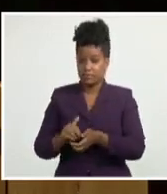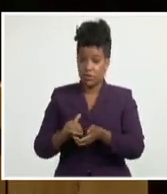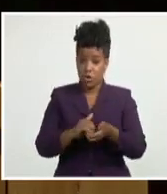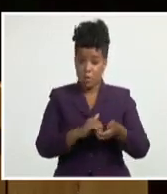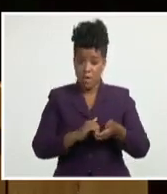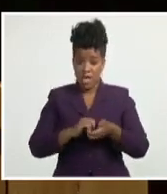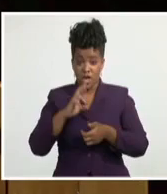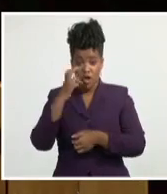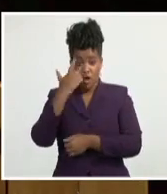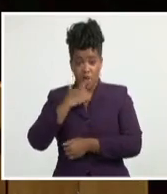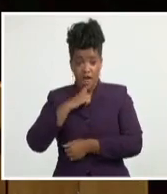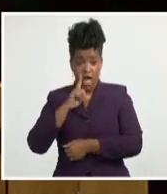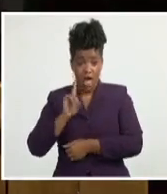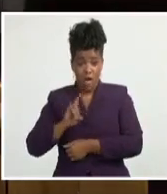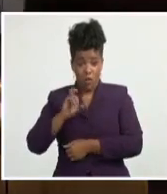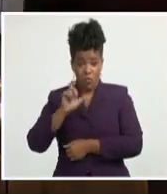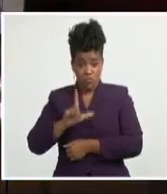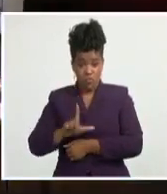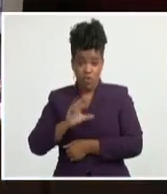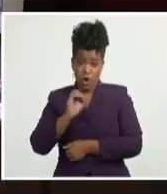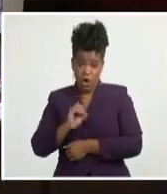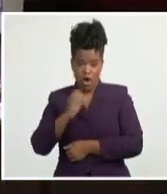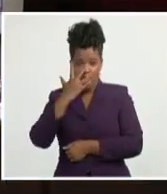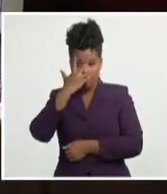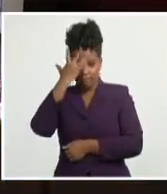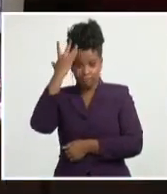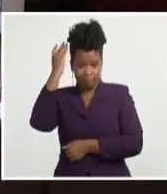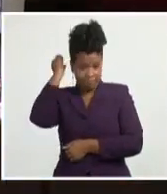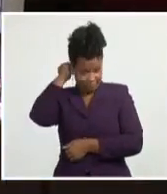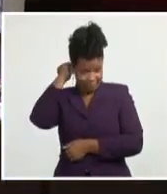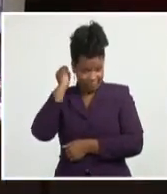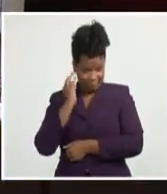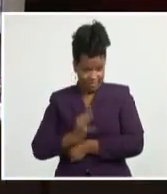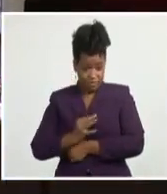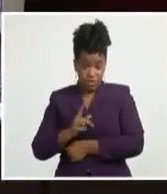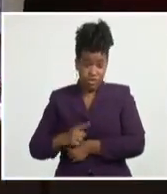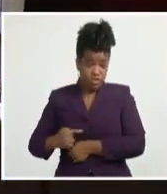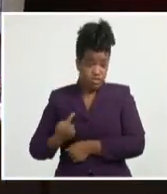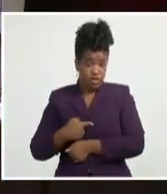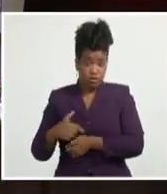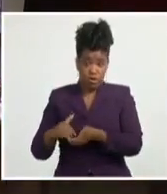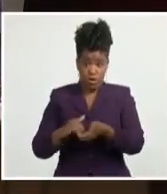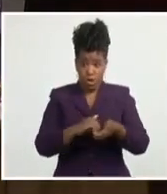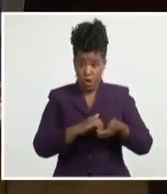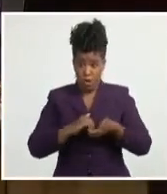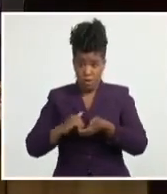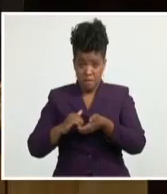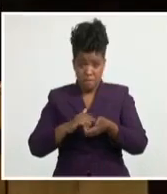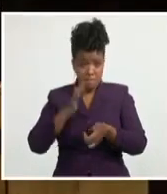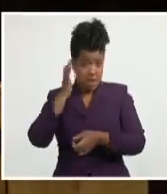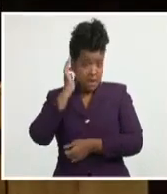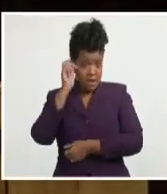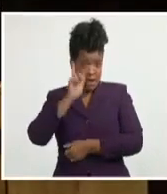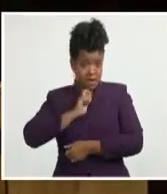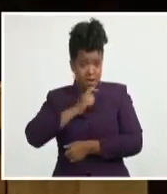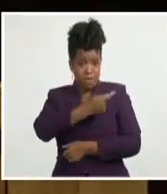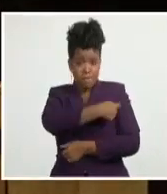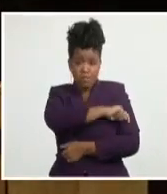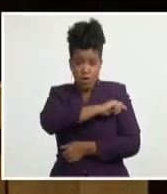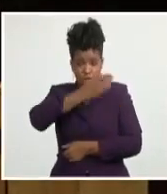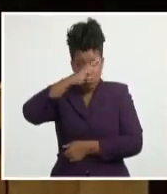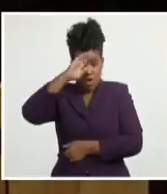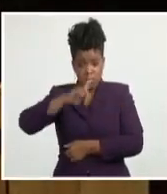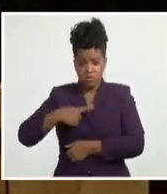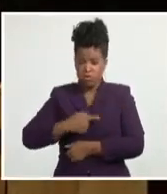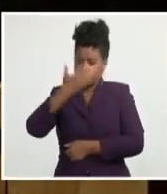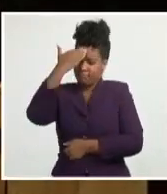Raúl, como se le llama popularmente, en nombre de mis compañeras y compañeros y del pueblo cubano, gracias